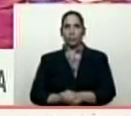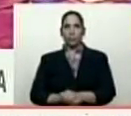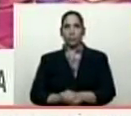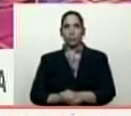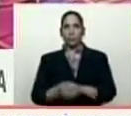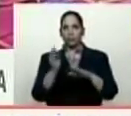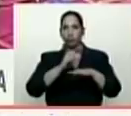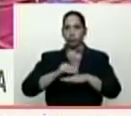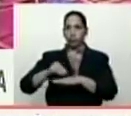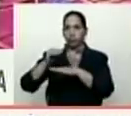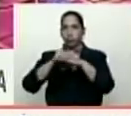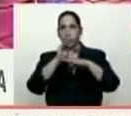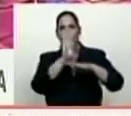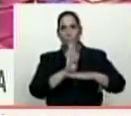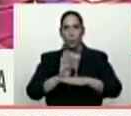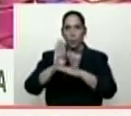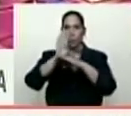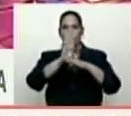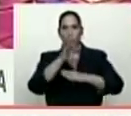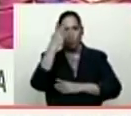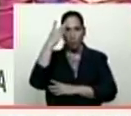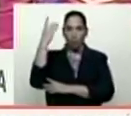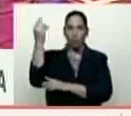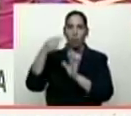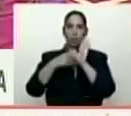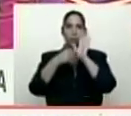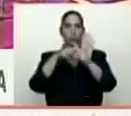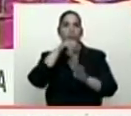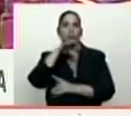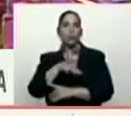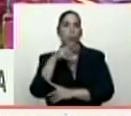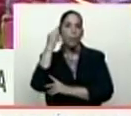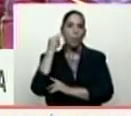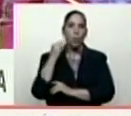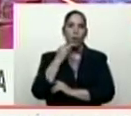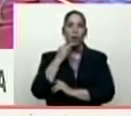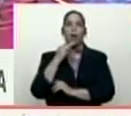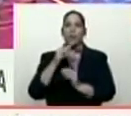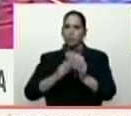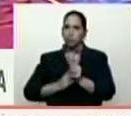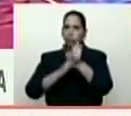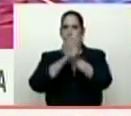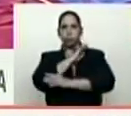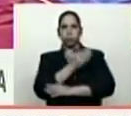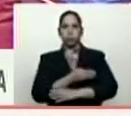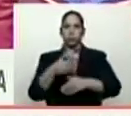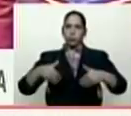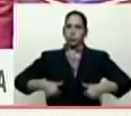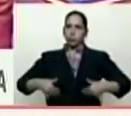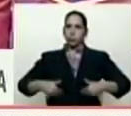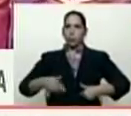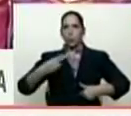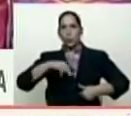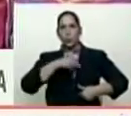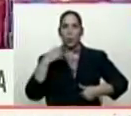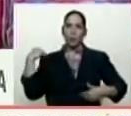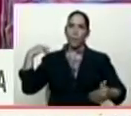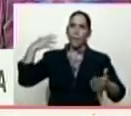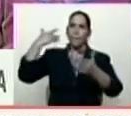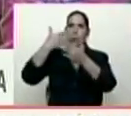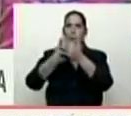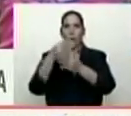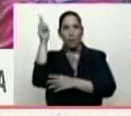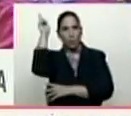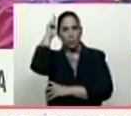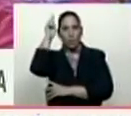la protección de Dios, el ejemplo histórico del libertador Simón Bolívar, el heroísmo y sacrificio de nuestros antepasados aborígenes,